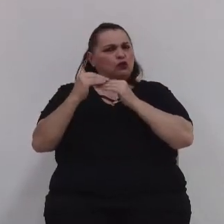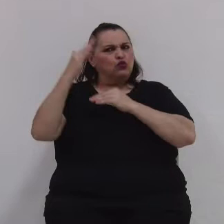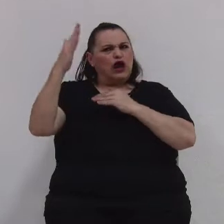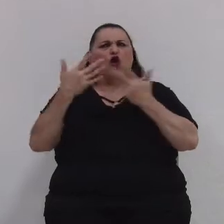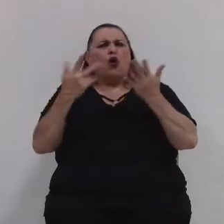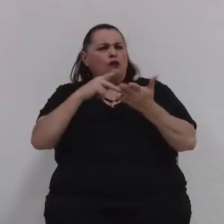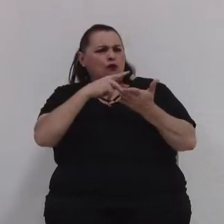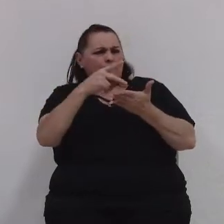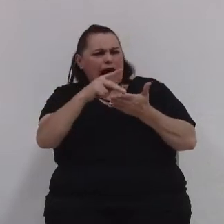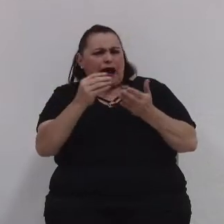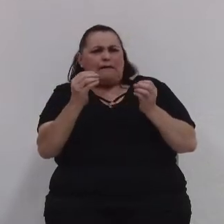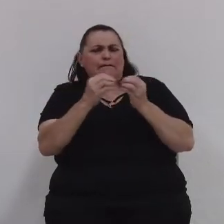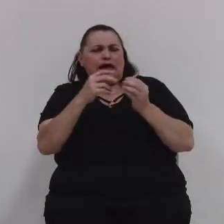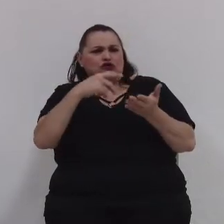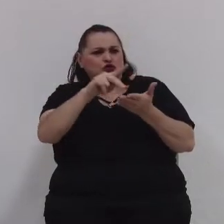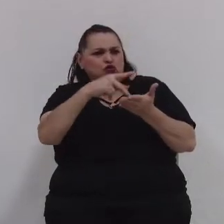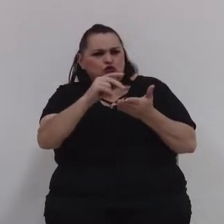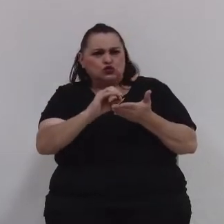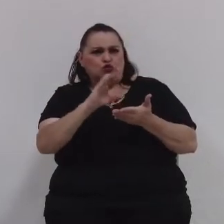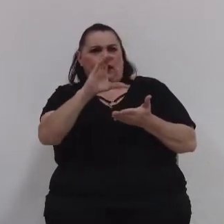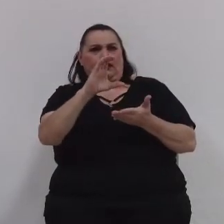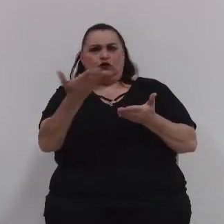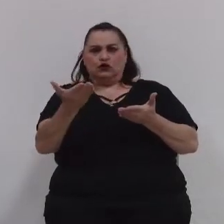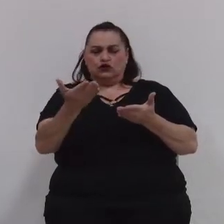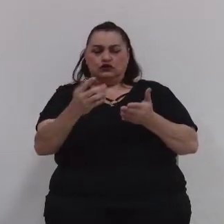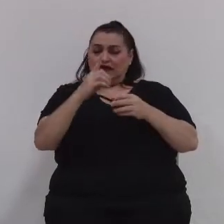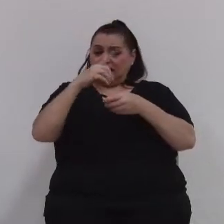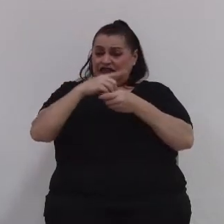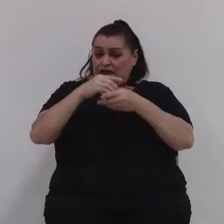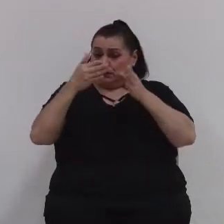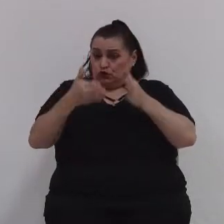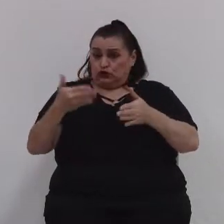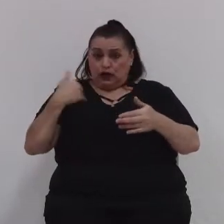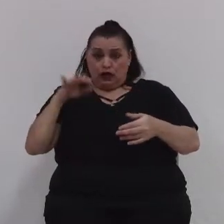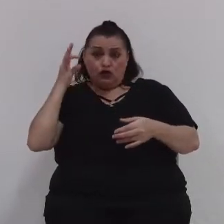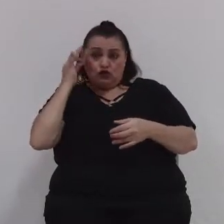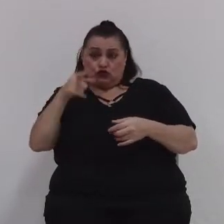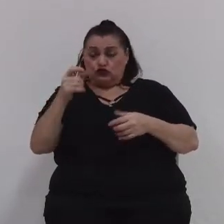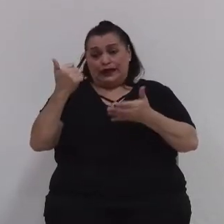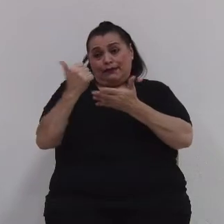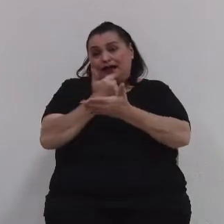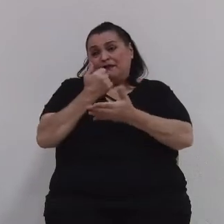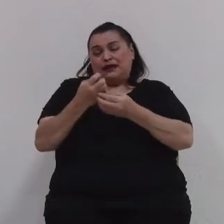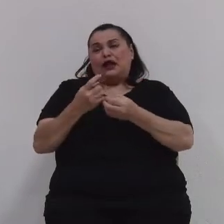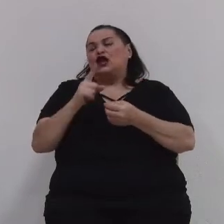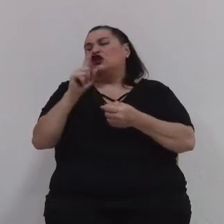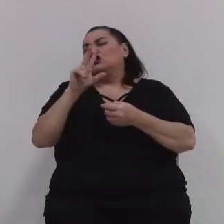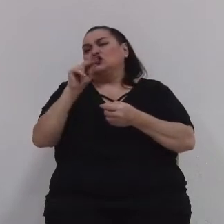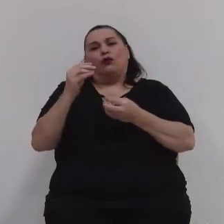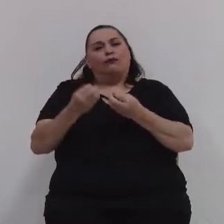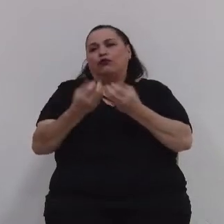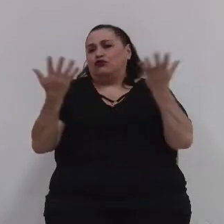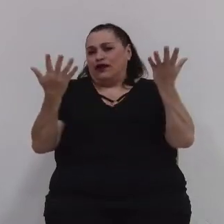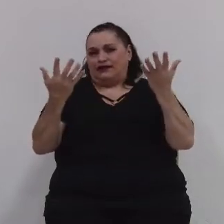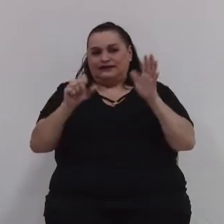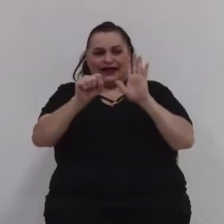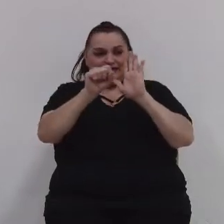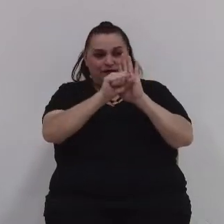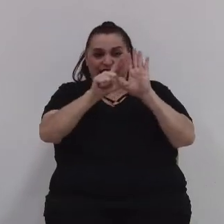pagar más salarios? Claro, los diputados y las diputadas lamentablemente son muy impopulares. Usted lo decía, la Asamblea Legislativa